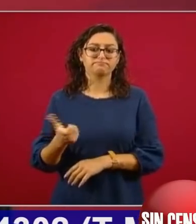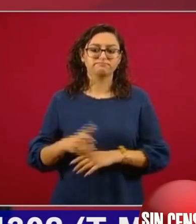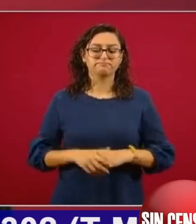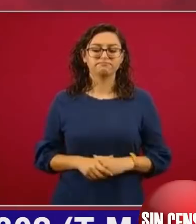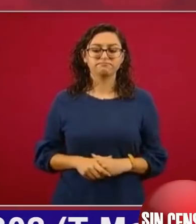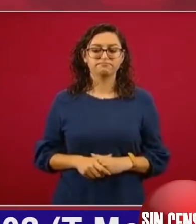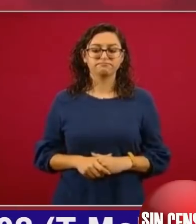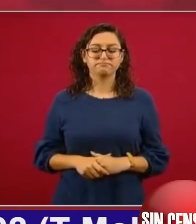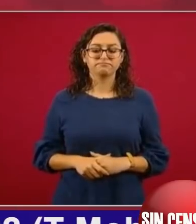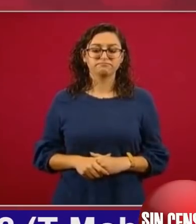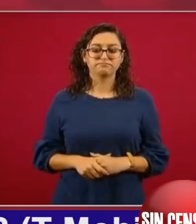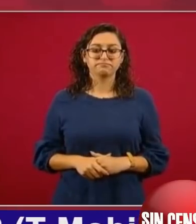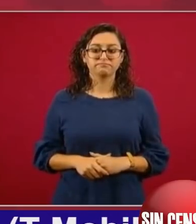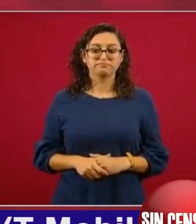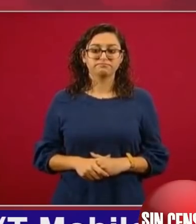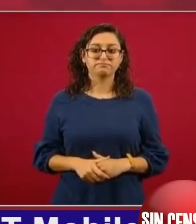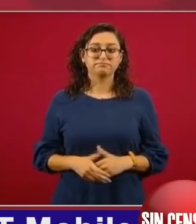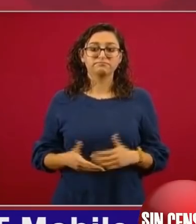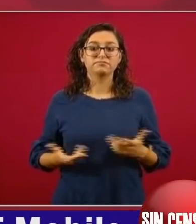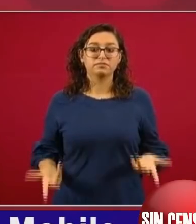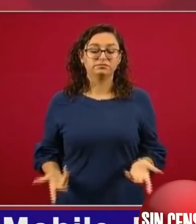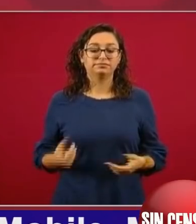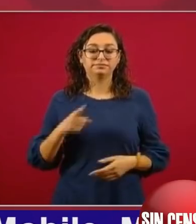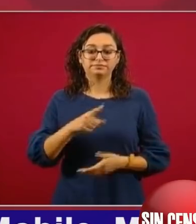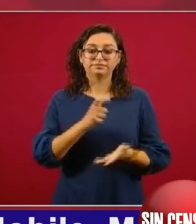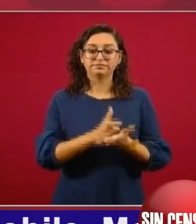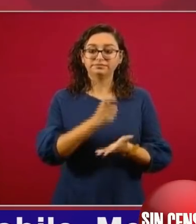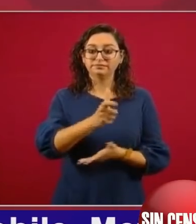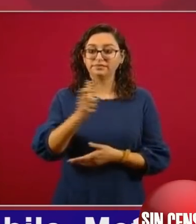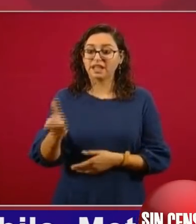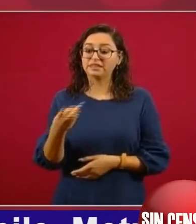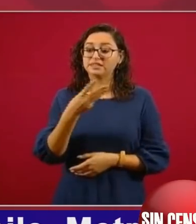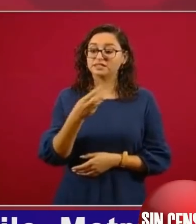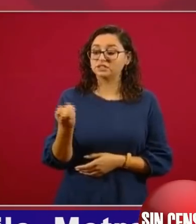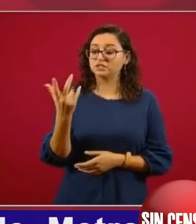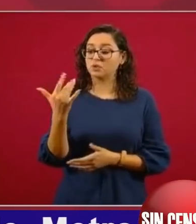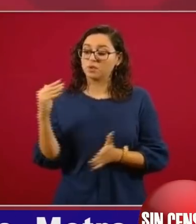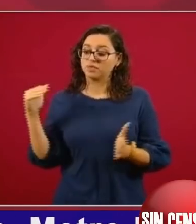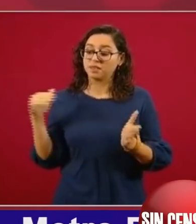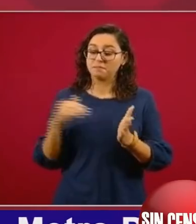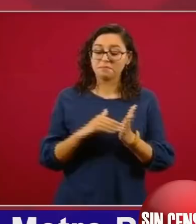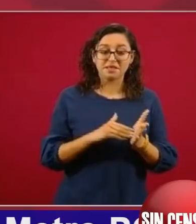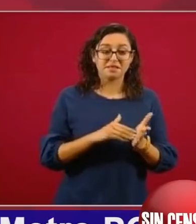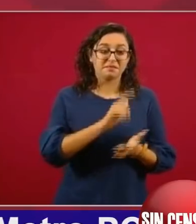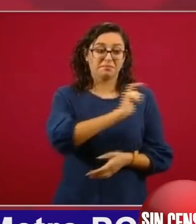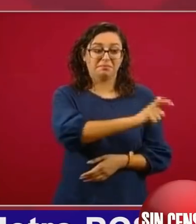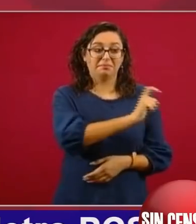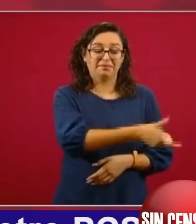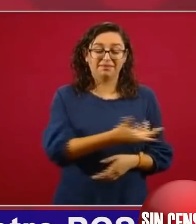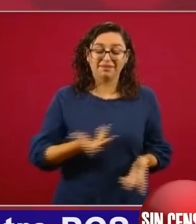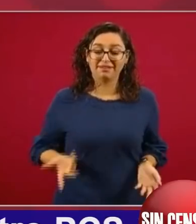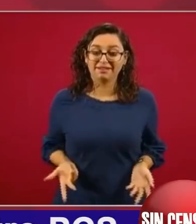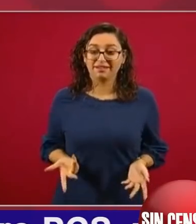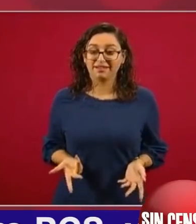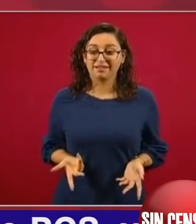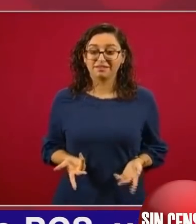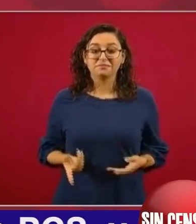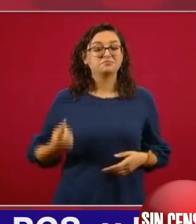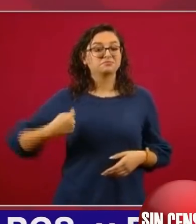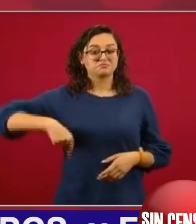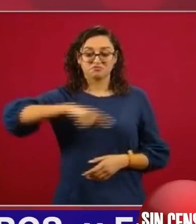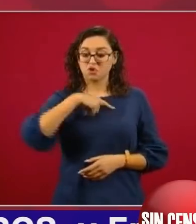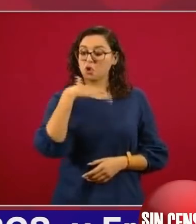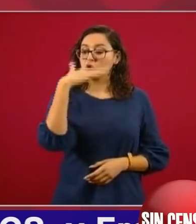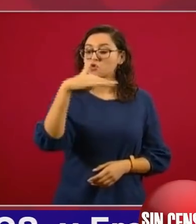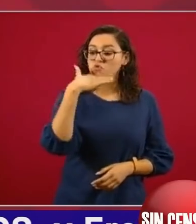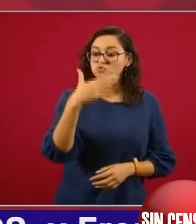Cuando hablan de la nómina de maestros, ya dice Arturo, 350,000, los ahorros que hemos logrado por no permitir la